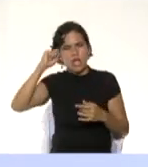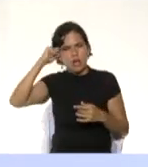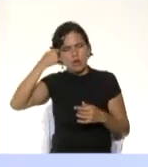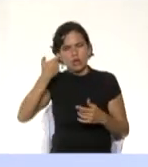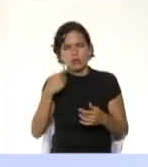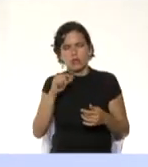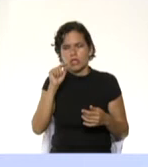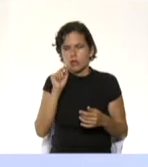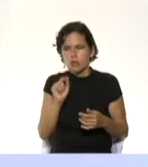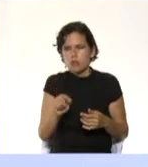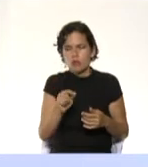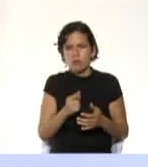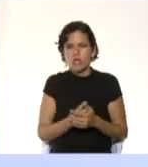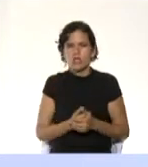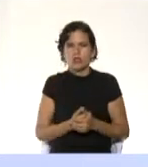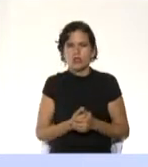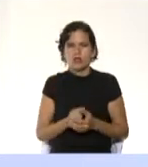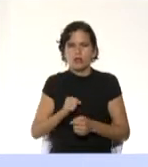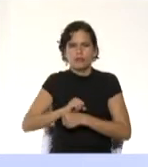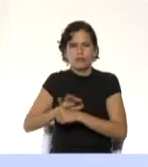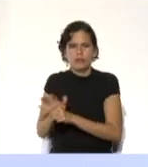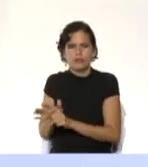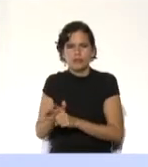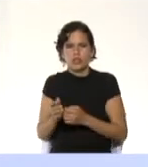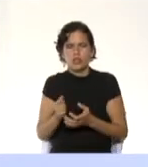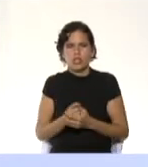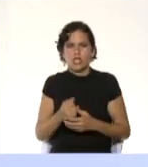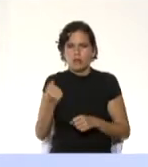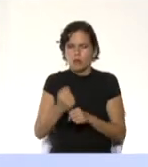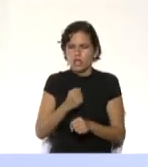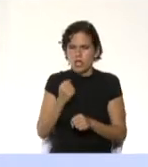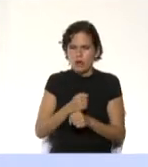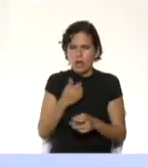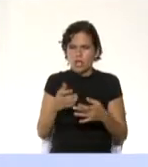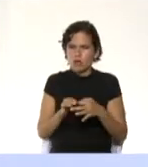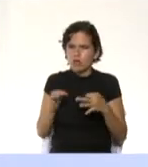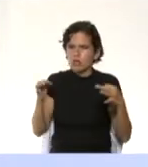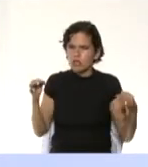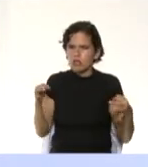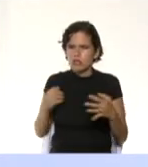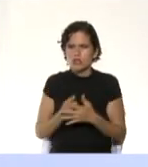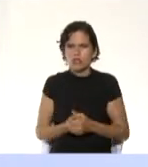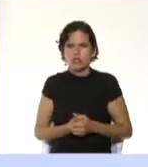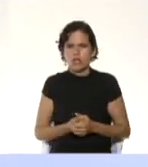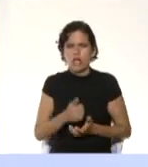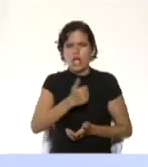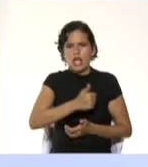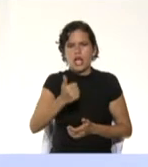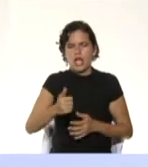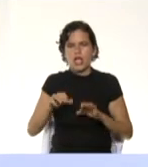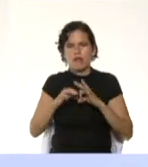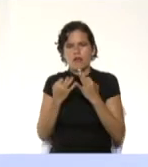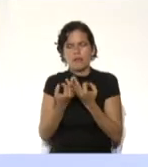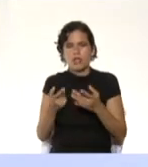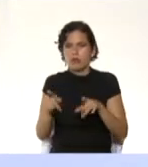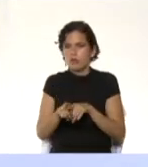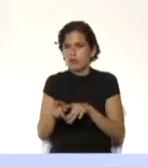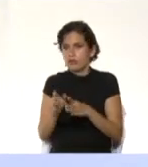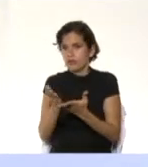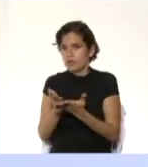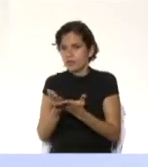pandemia y que estamos trabajando a distancia, cada familia es una escuela. Para cuarto